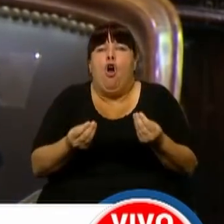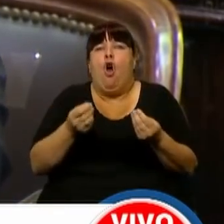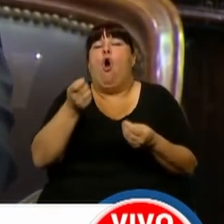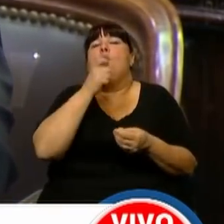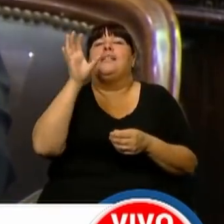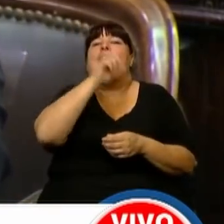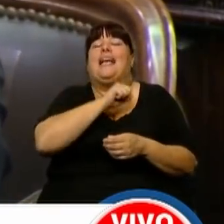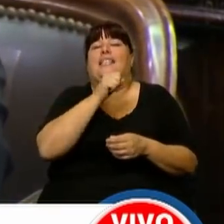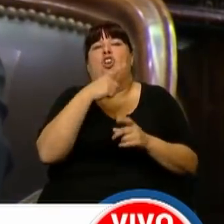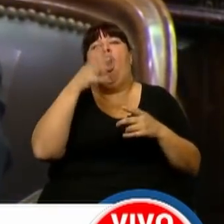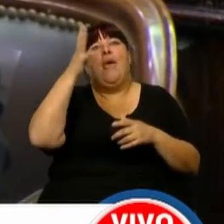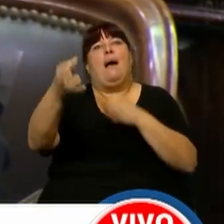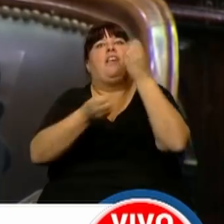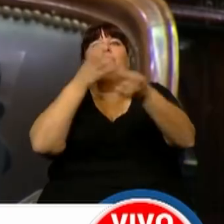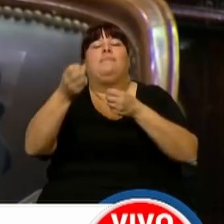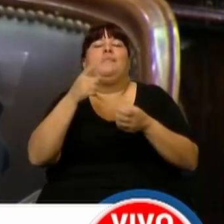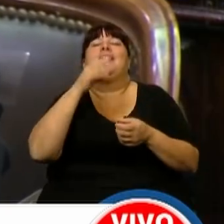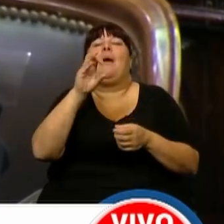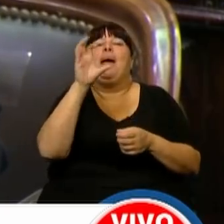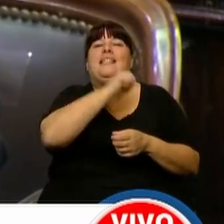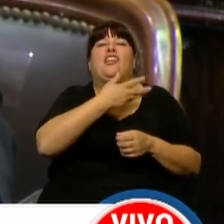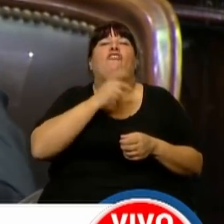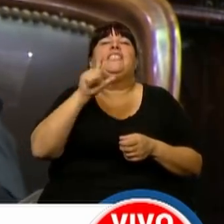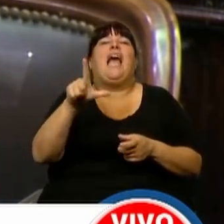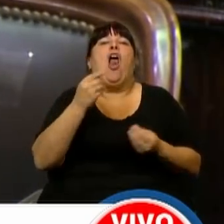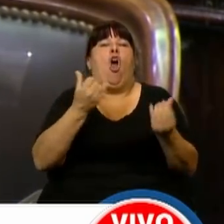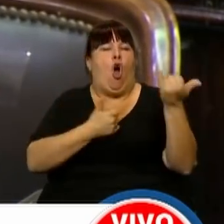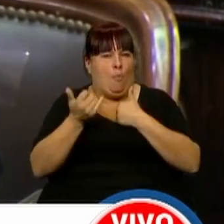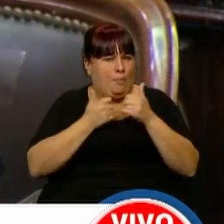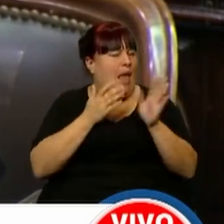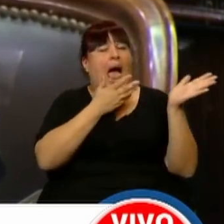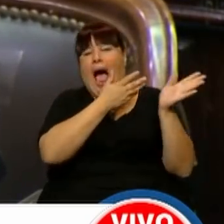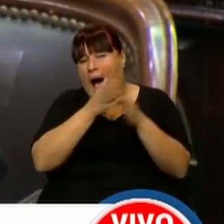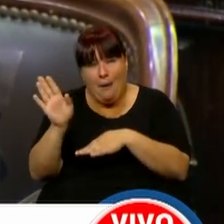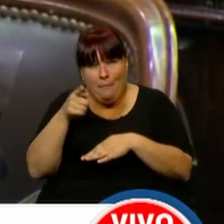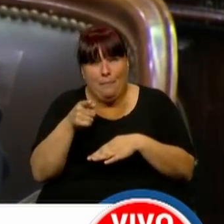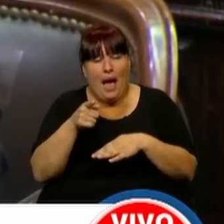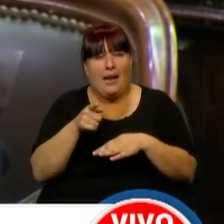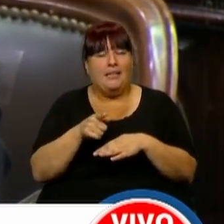sin abusar del secreto fiscal para hacerlo? Arriba de todo eso,